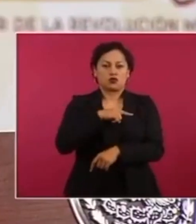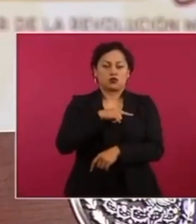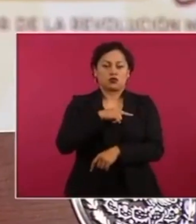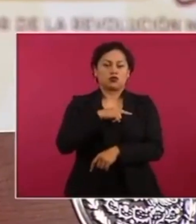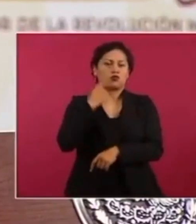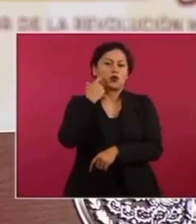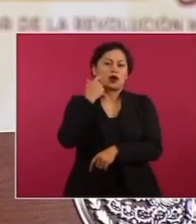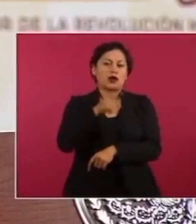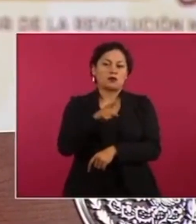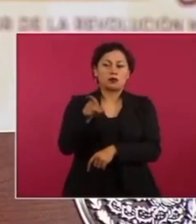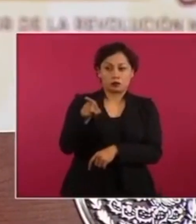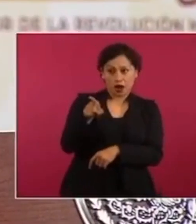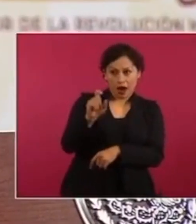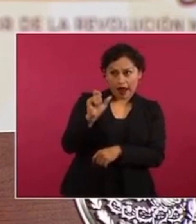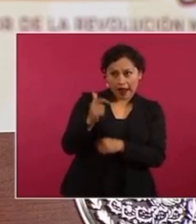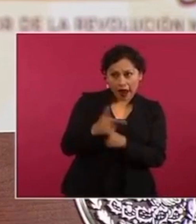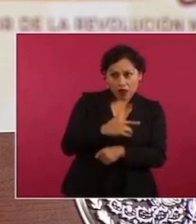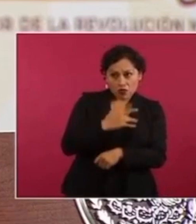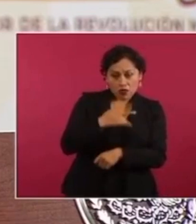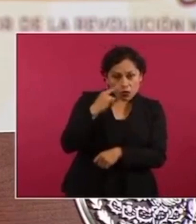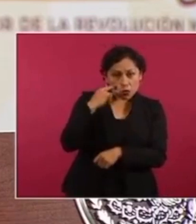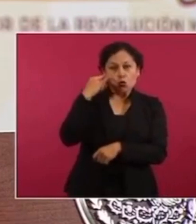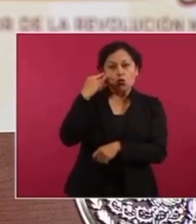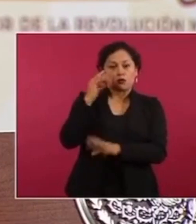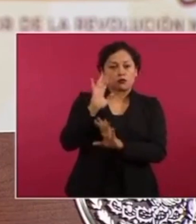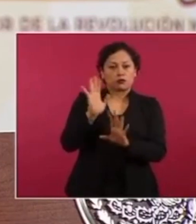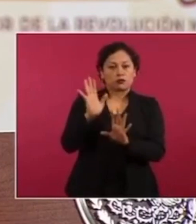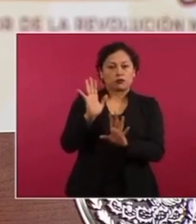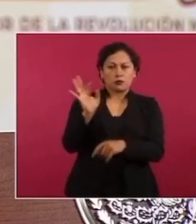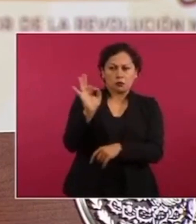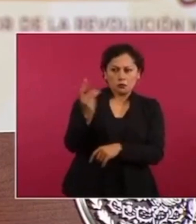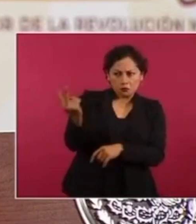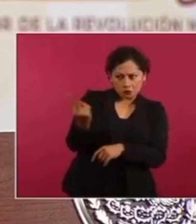Belinda A lo mejor nos invitamos a los dos